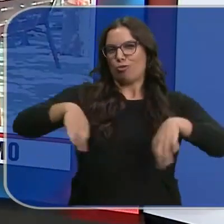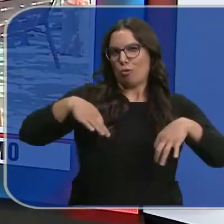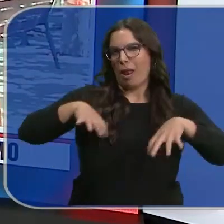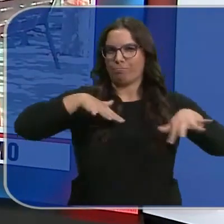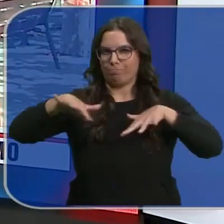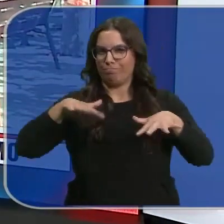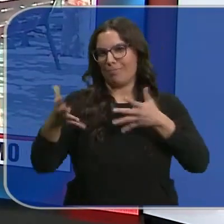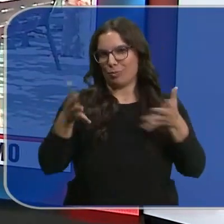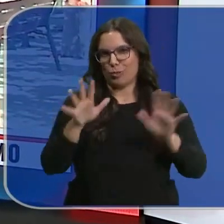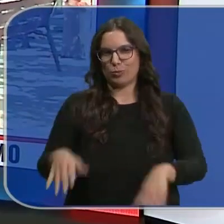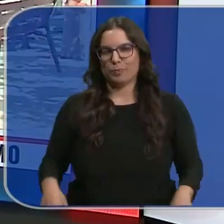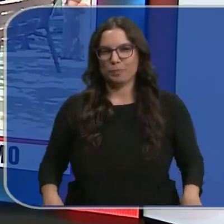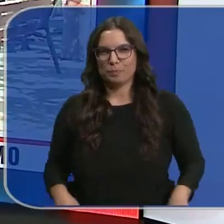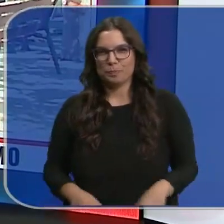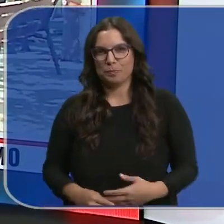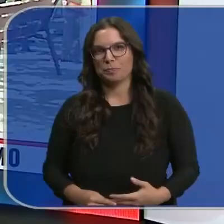actividad a las ciudades.